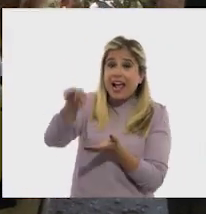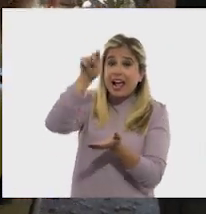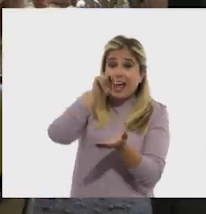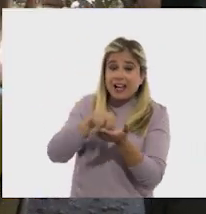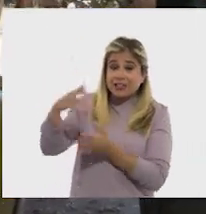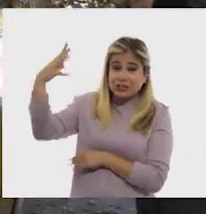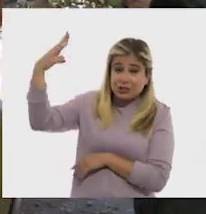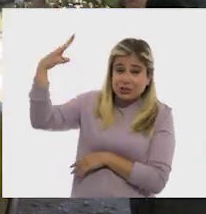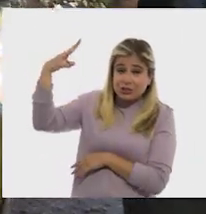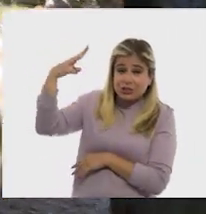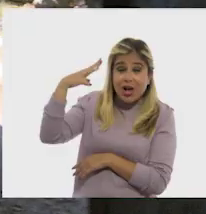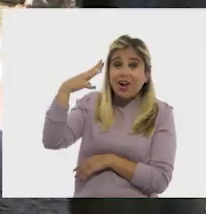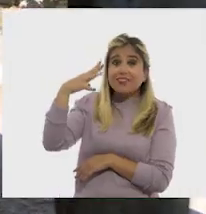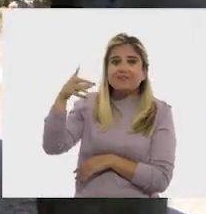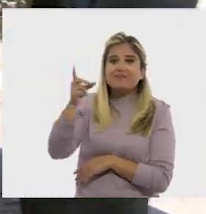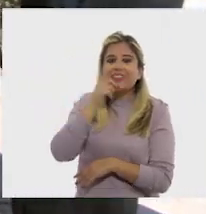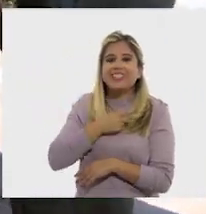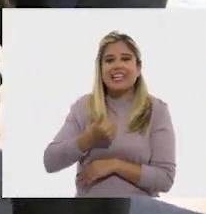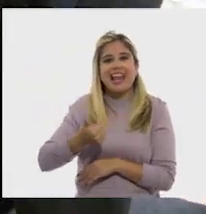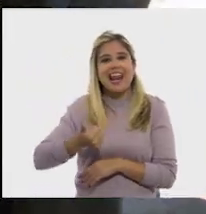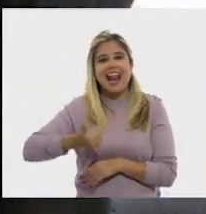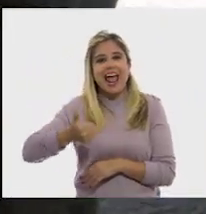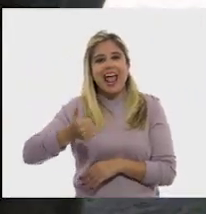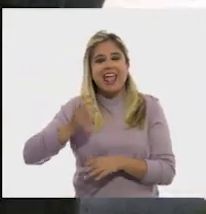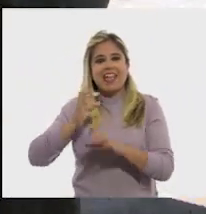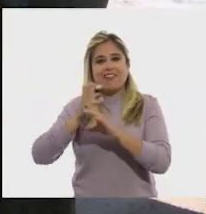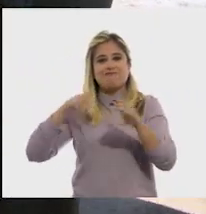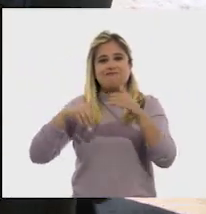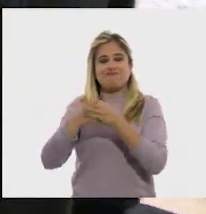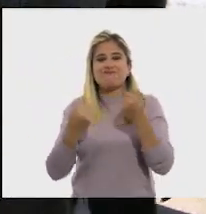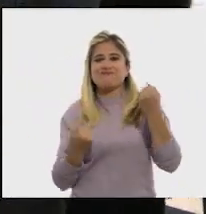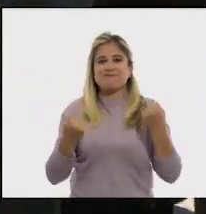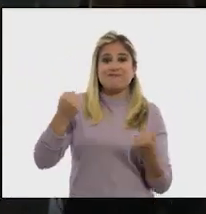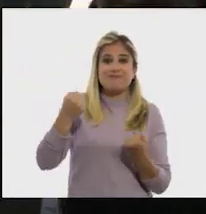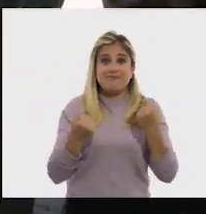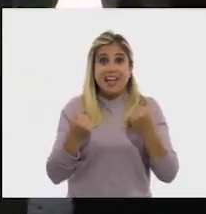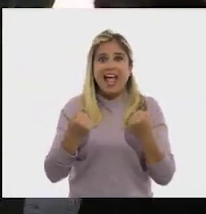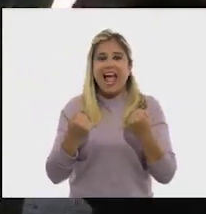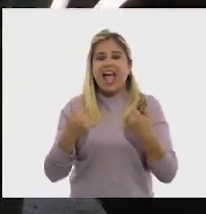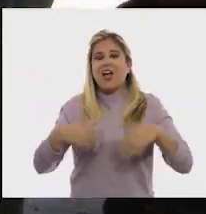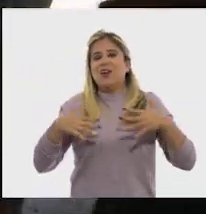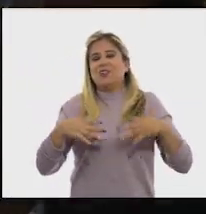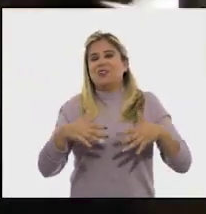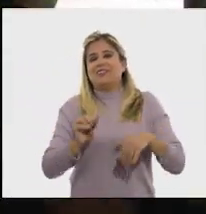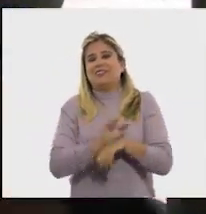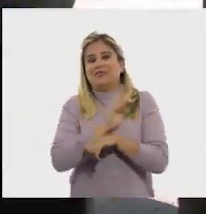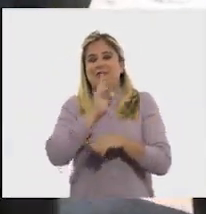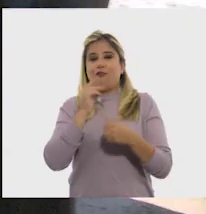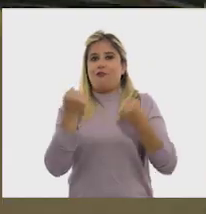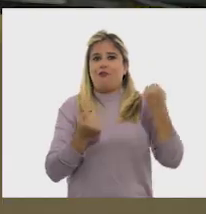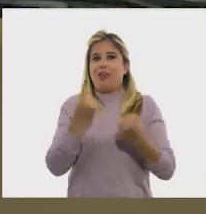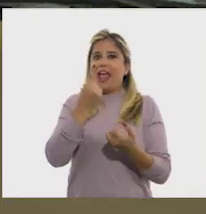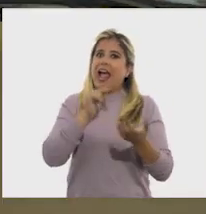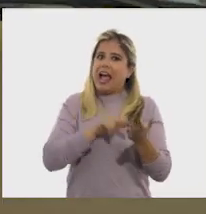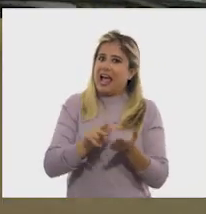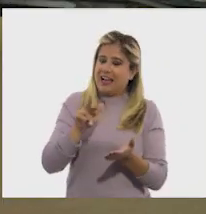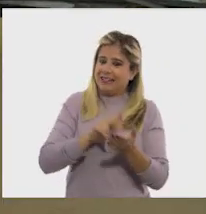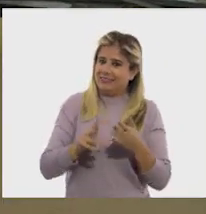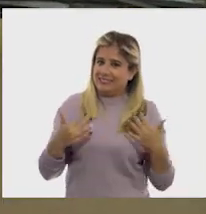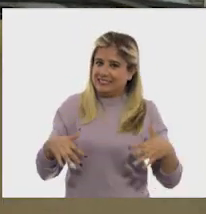el sol, nos ofrece un ride en su camioneta. No podemos ocultar la emoción. Venga.